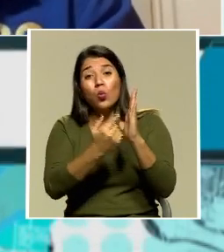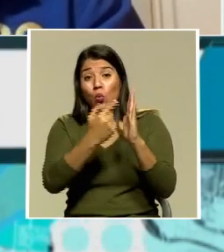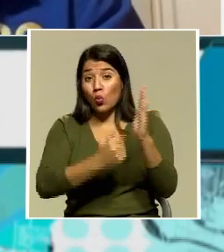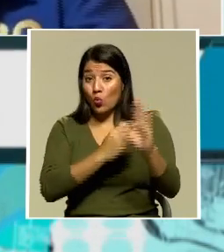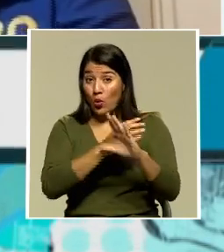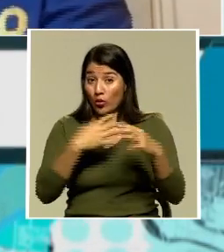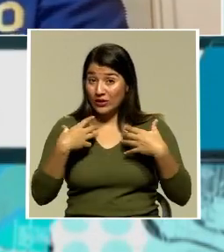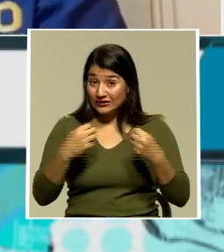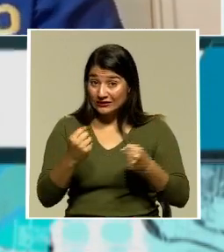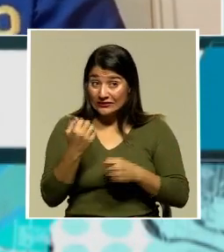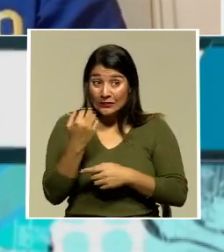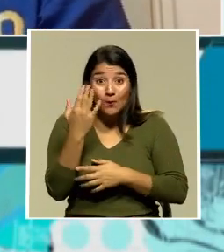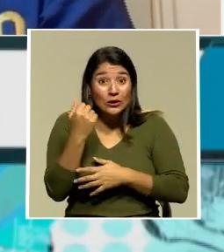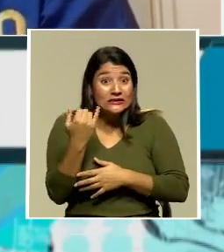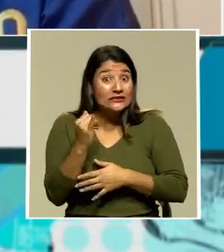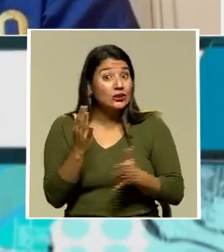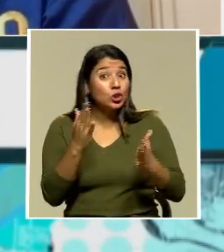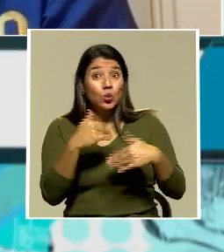pandémica podría empeorar.